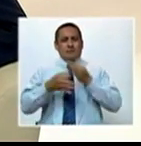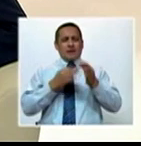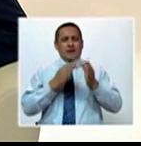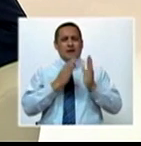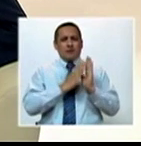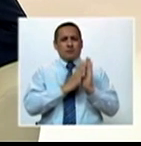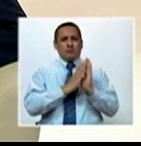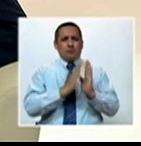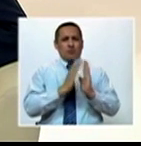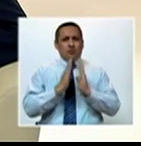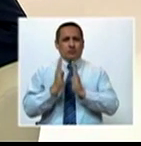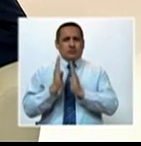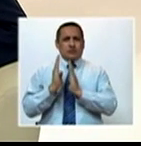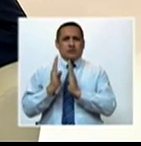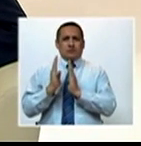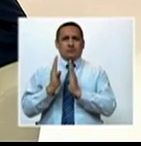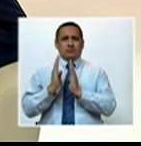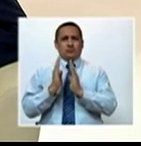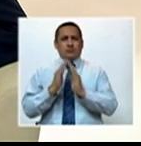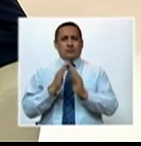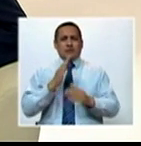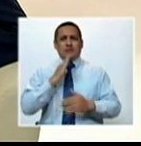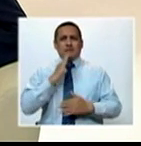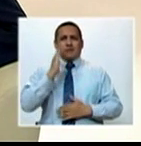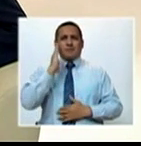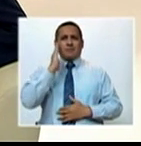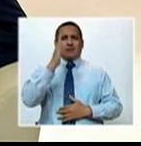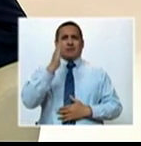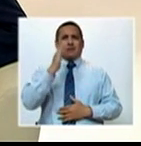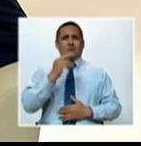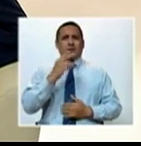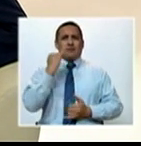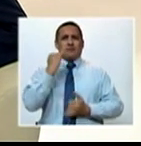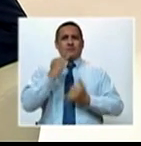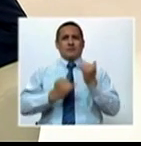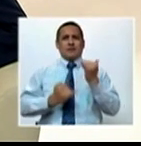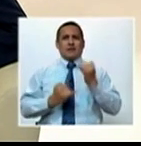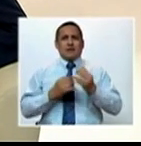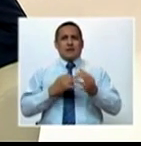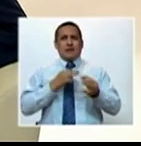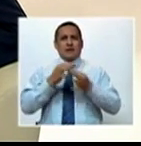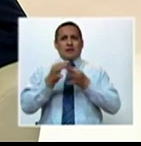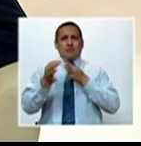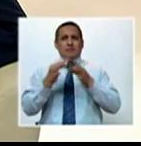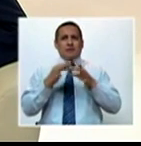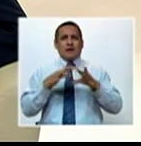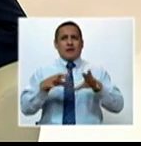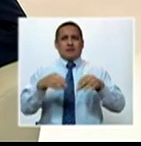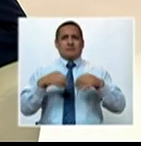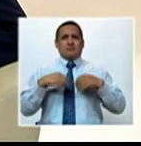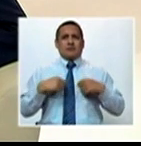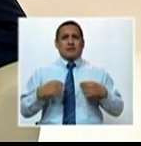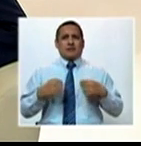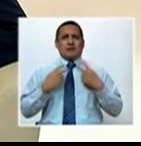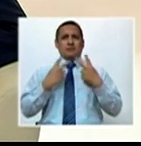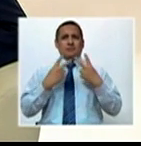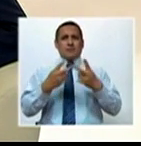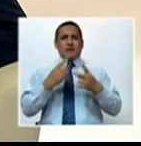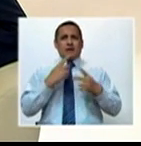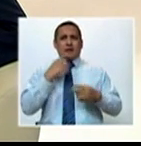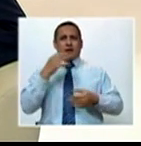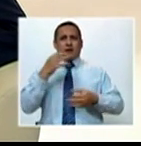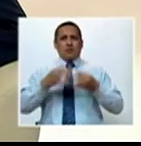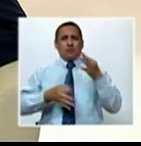este proceso que se ha dictado finalmente declara fundada la demanda